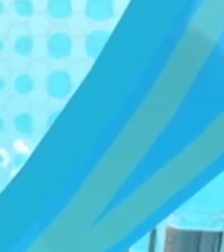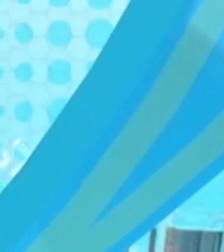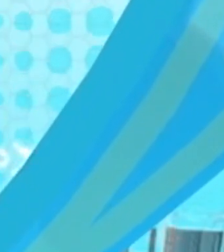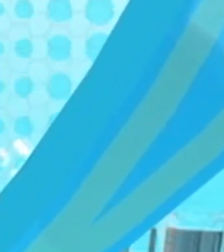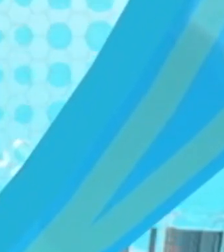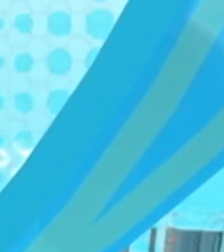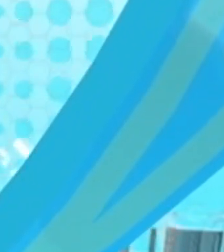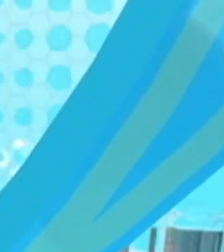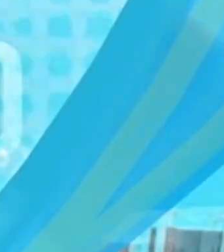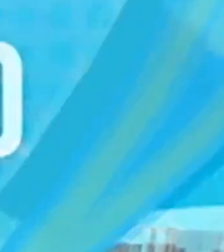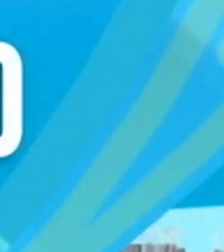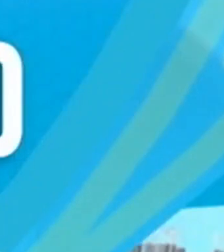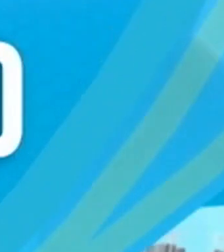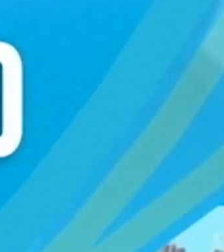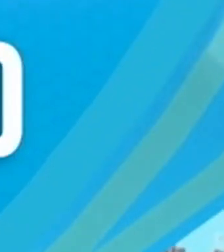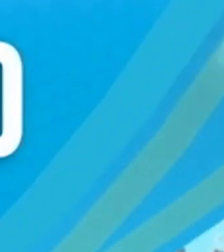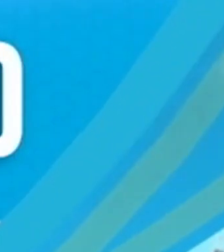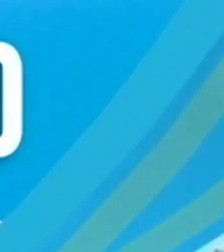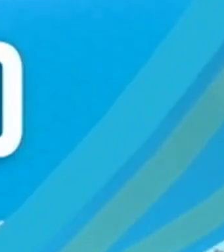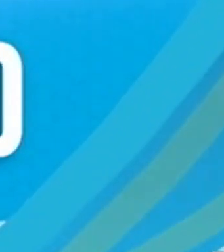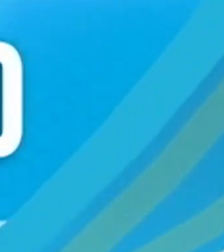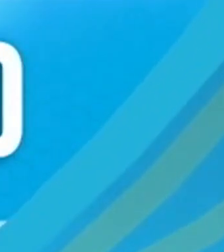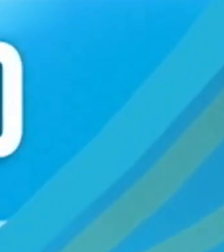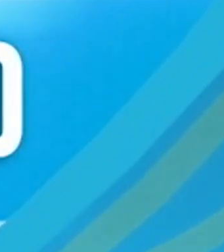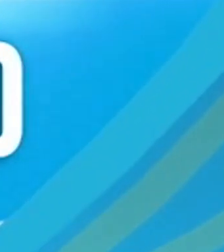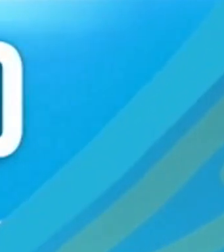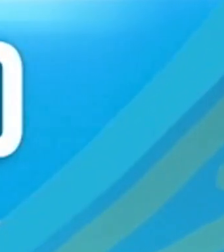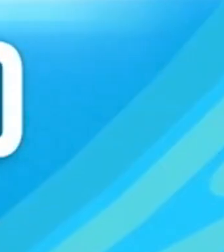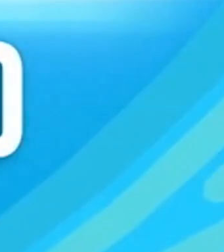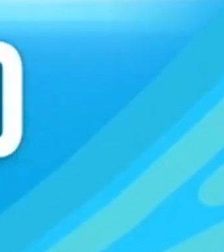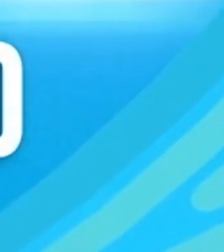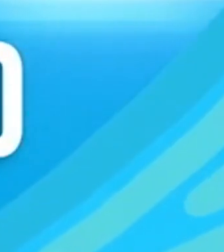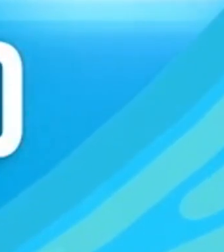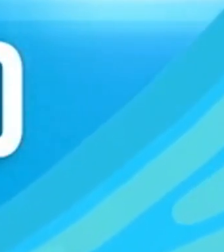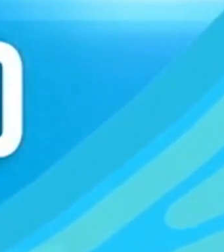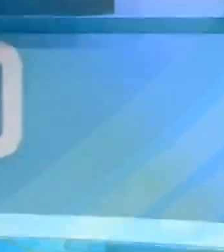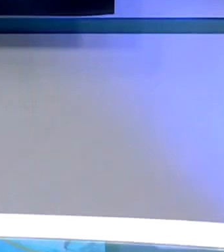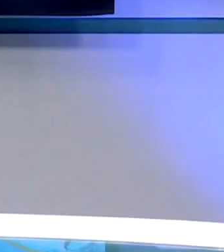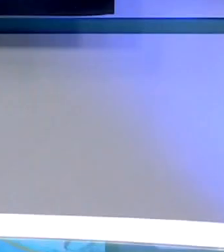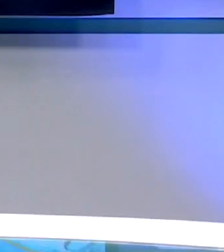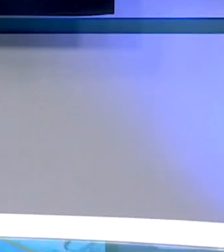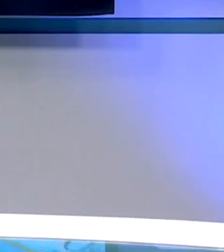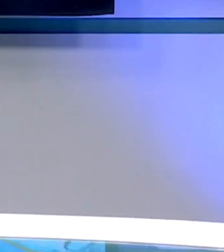Banco Popular presenta El Tipo de Cambio.